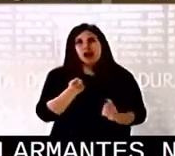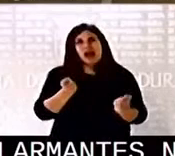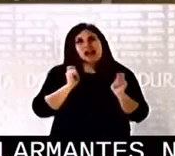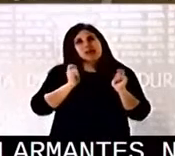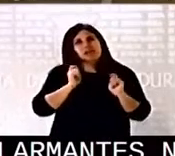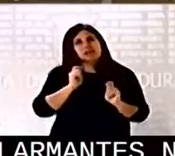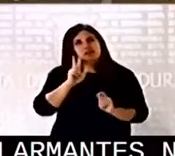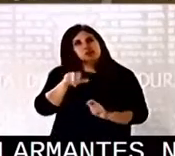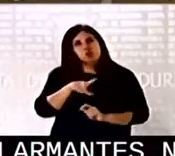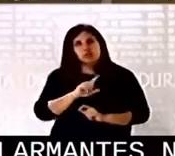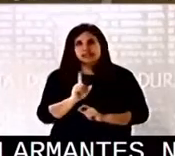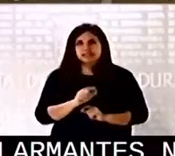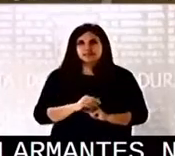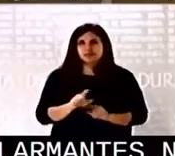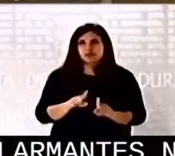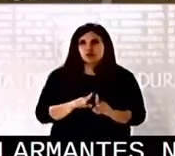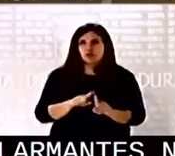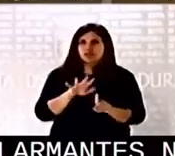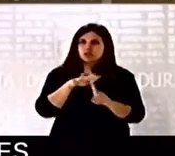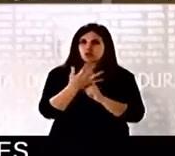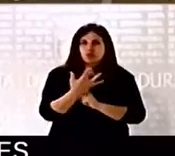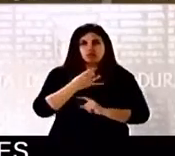alarmante es sorprendente.